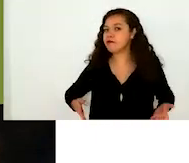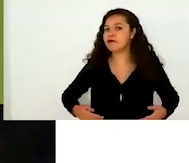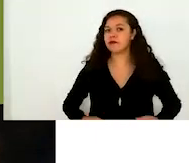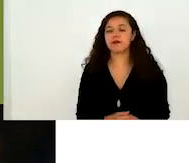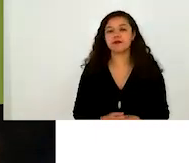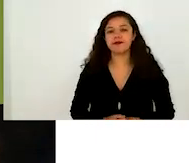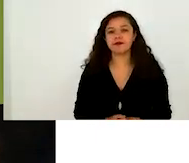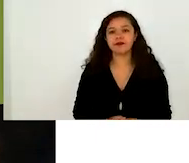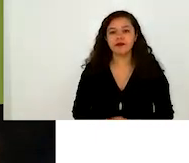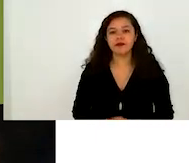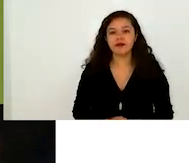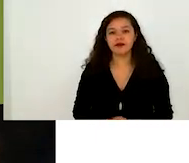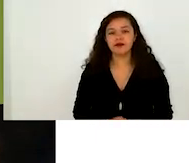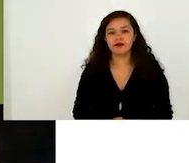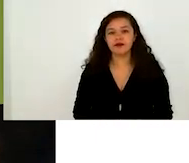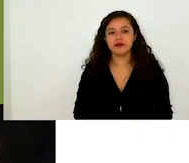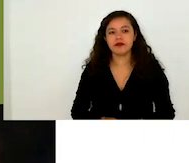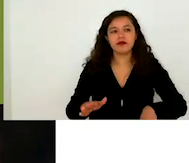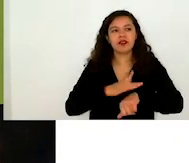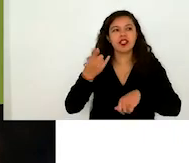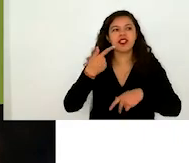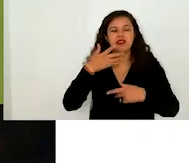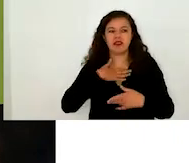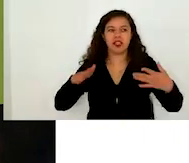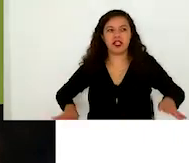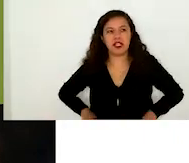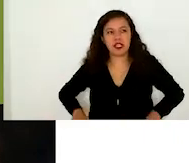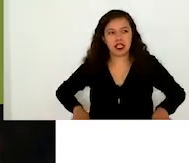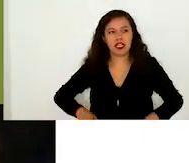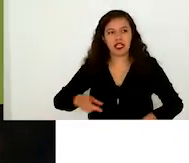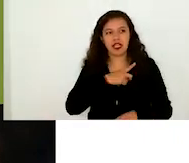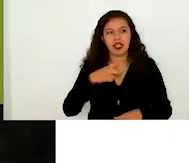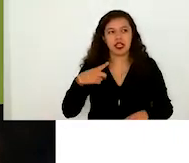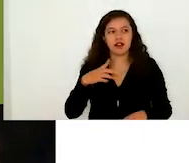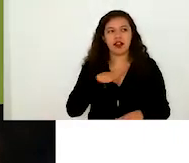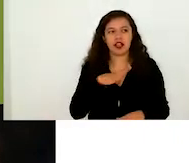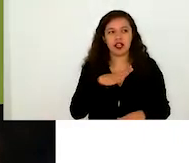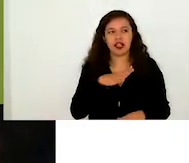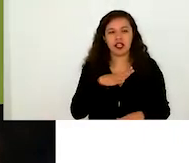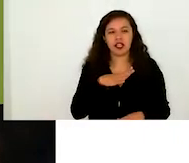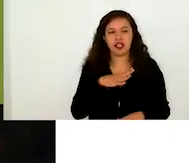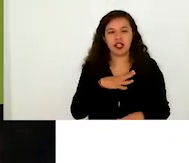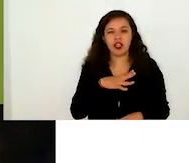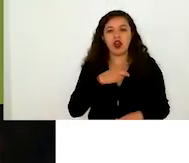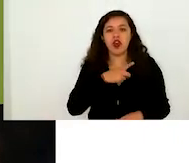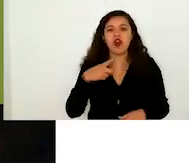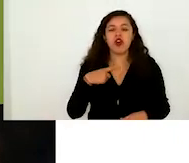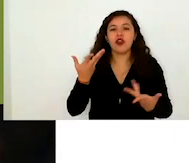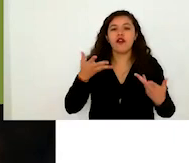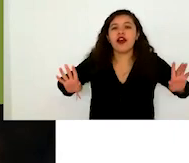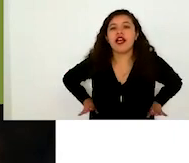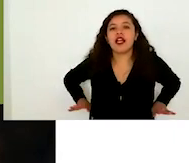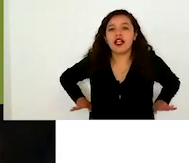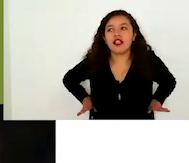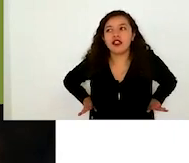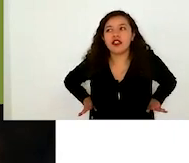porque porque esta actitud debe de tener podremos tener una actitud en pata de